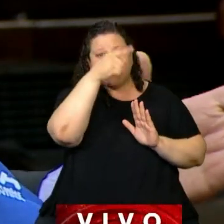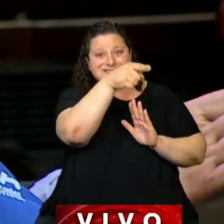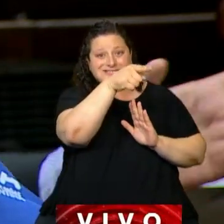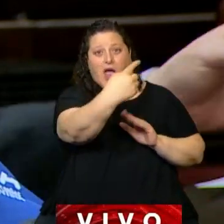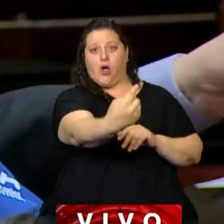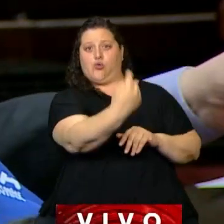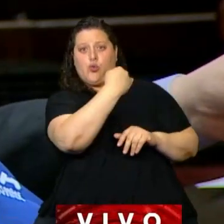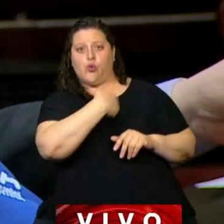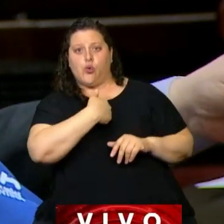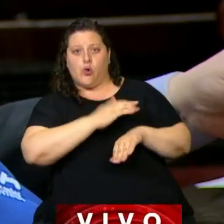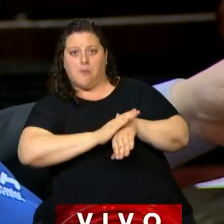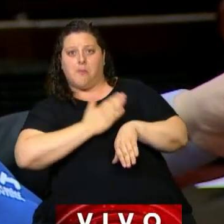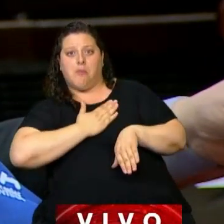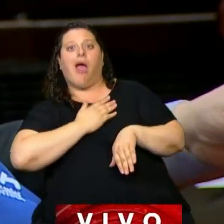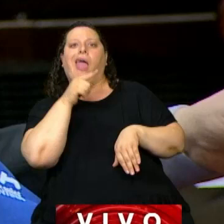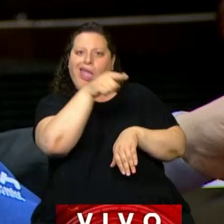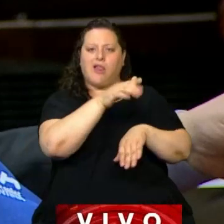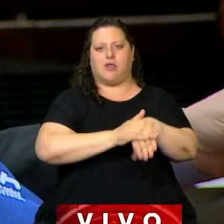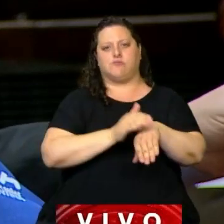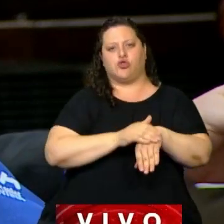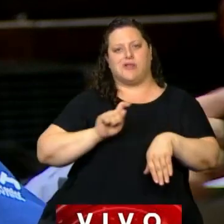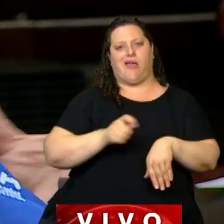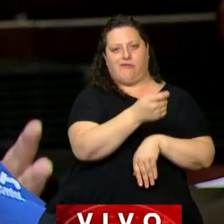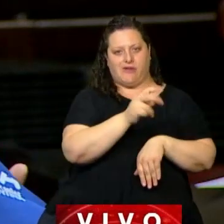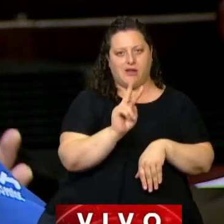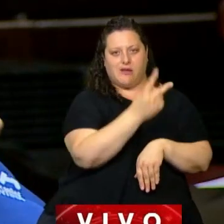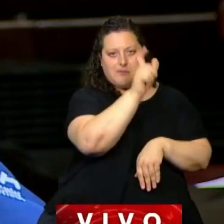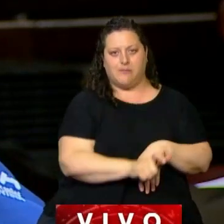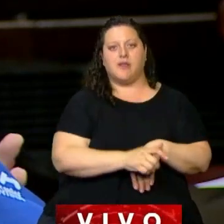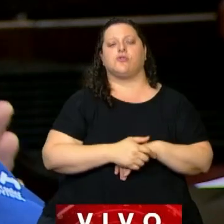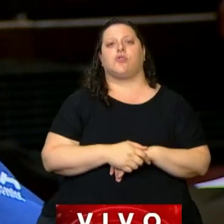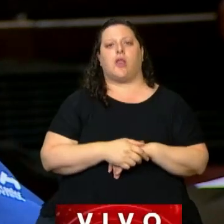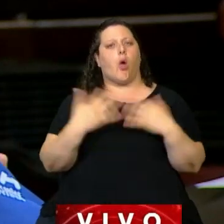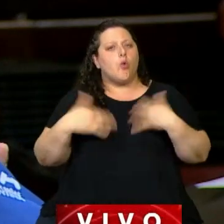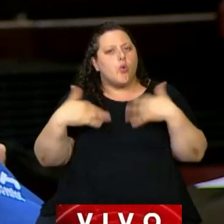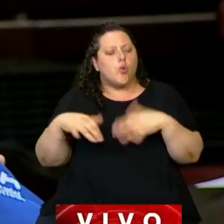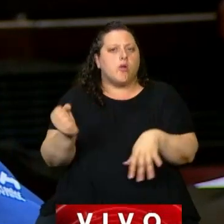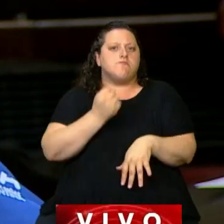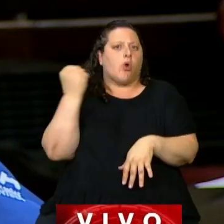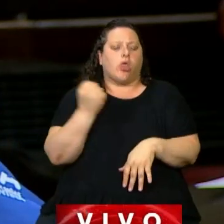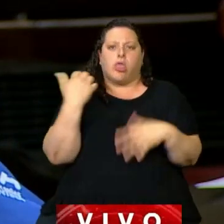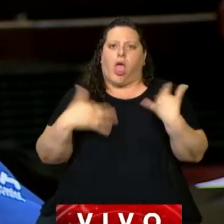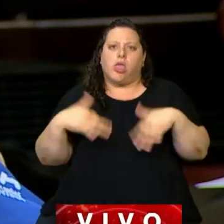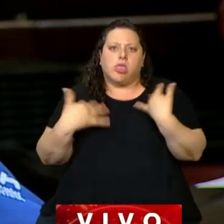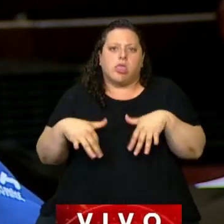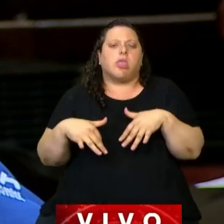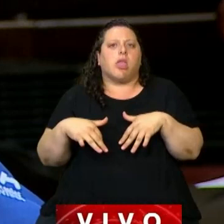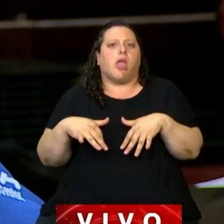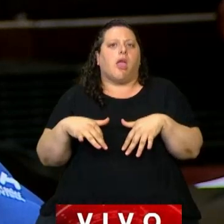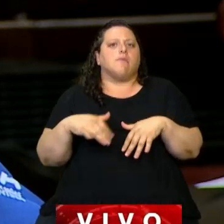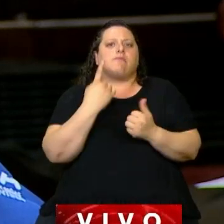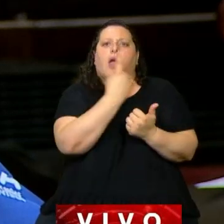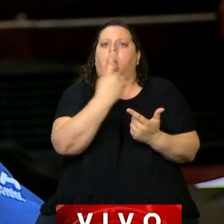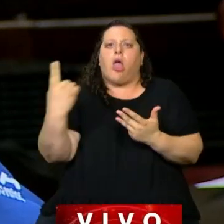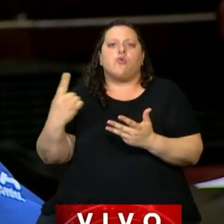incriminaba era el que había matado a la persona. Fíjese la importancia que tiene el que uno pueda